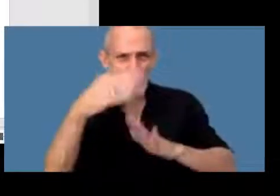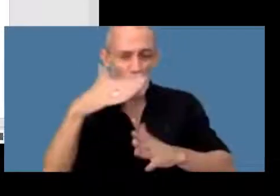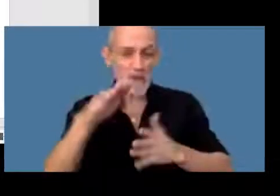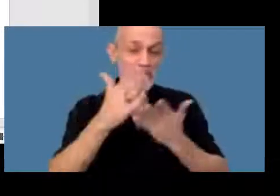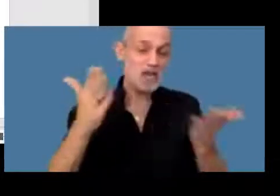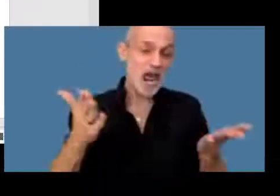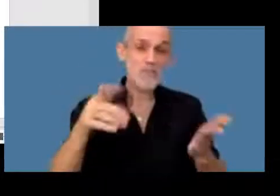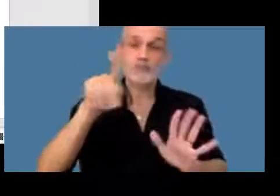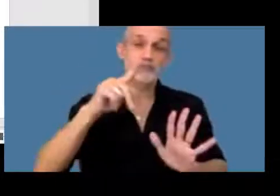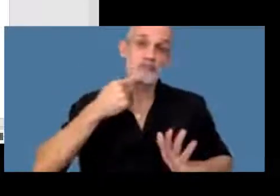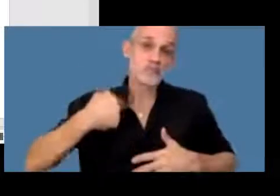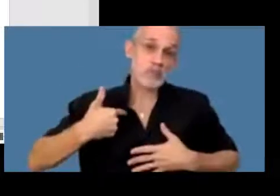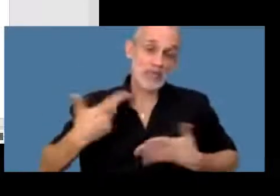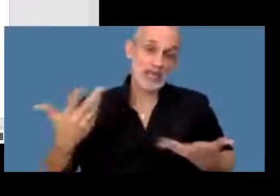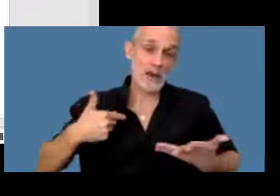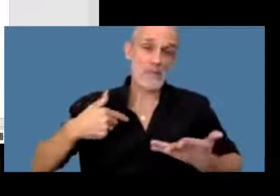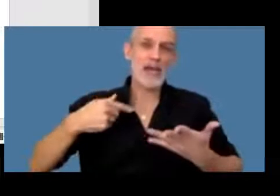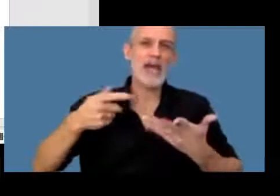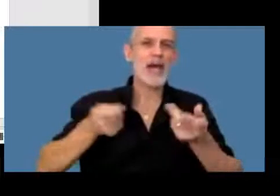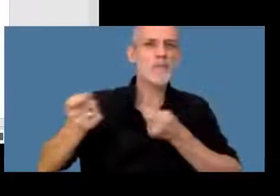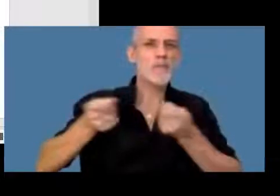digan las organizadoras.